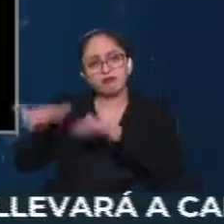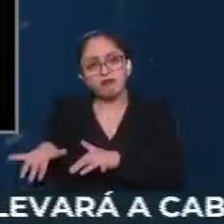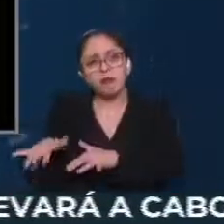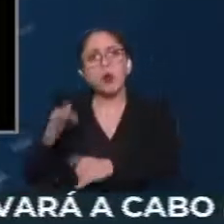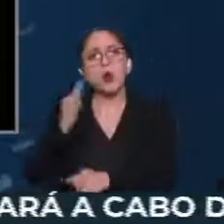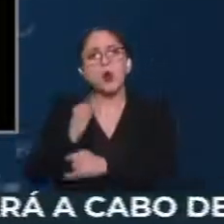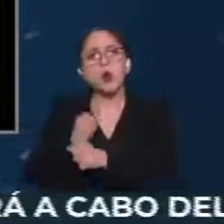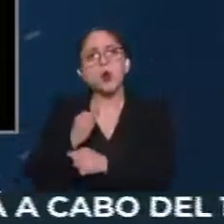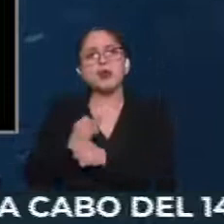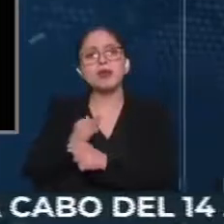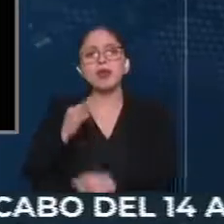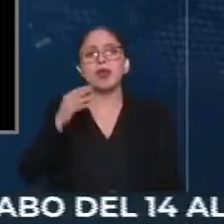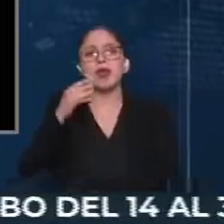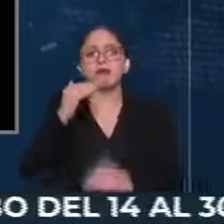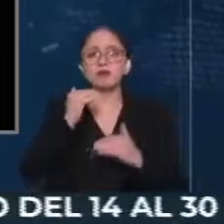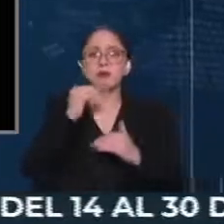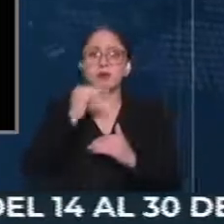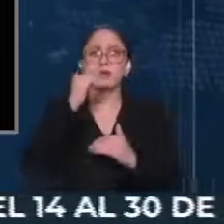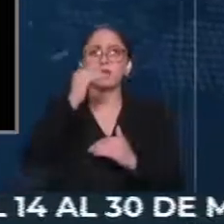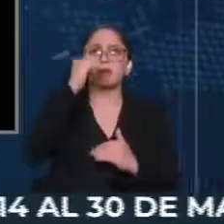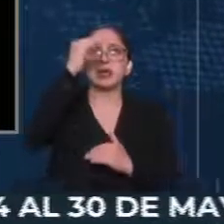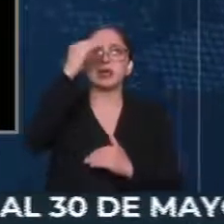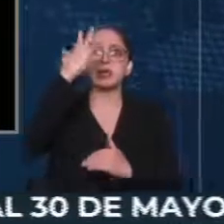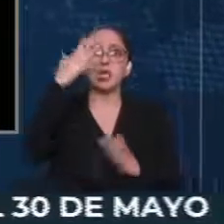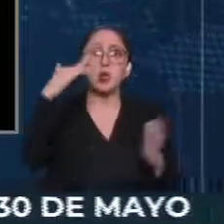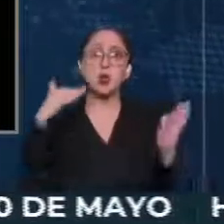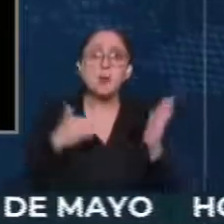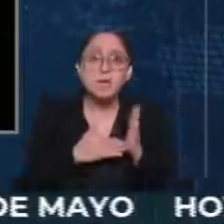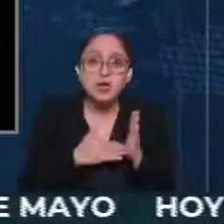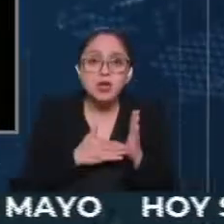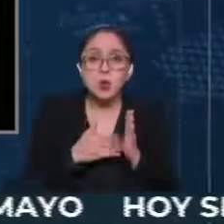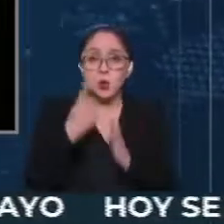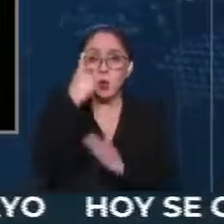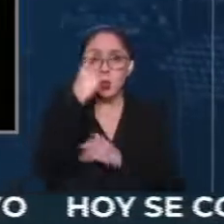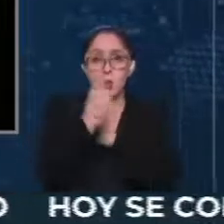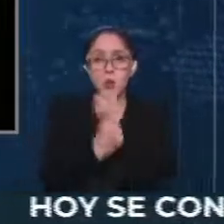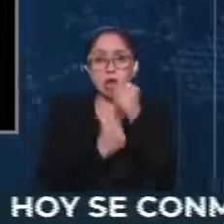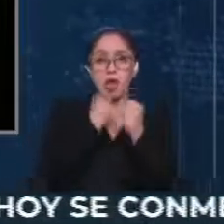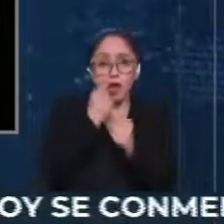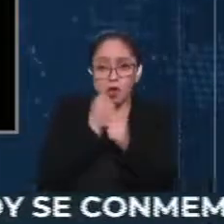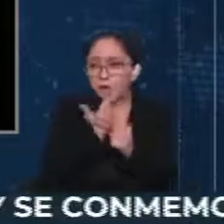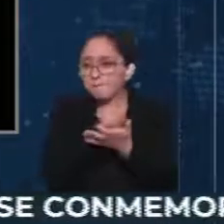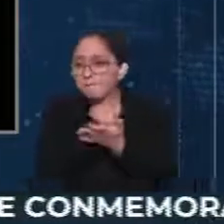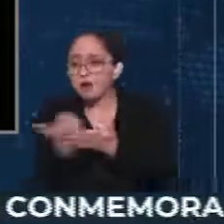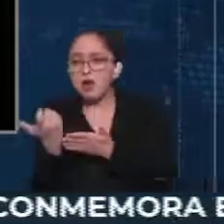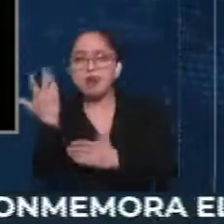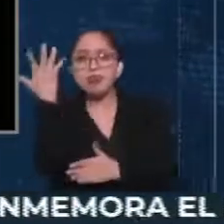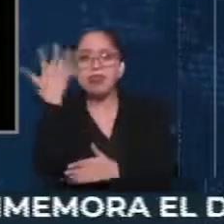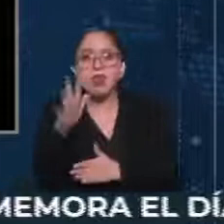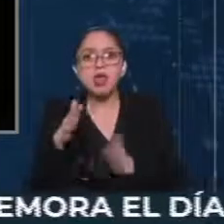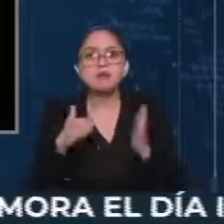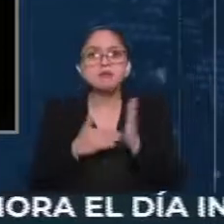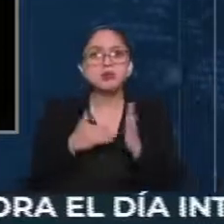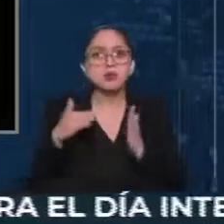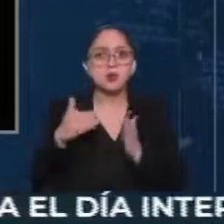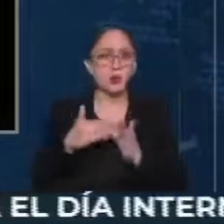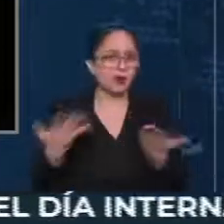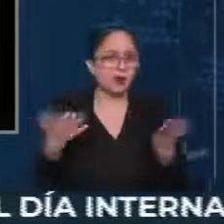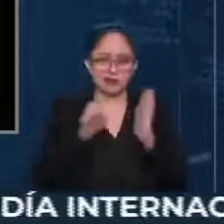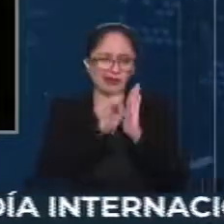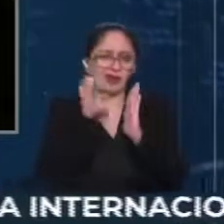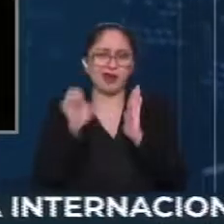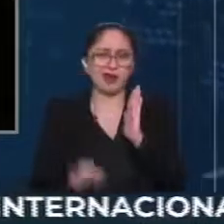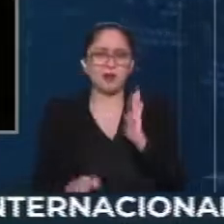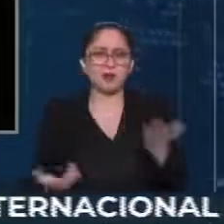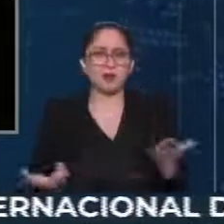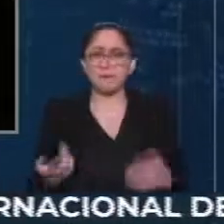posición 5,000 a nivel nacional y que reciba solo en un año casi 10 millones de pesos, por ejemplo. Entonces me parece que